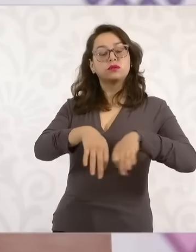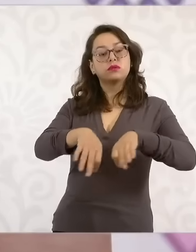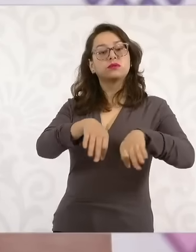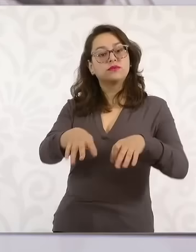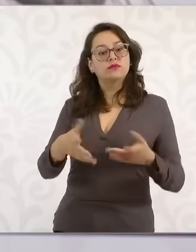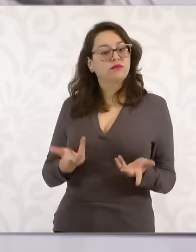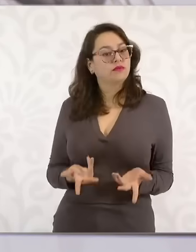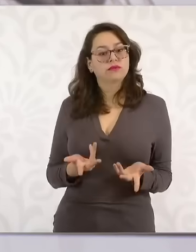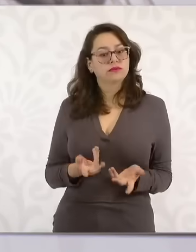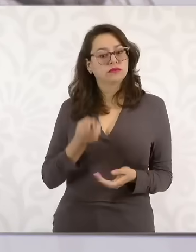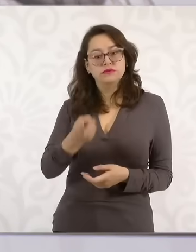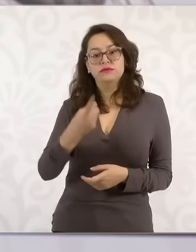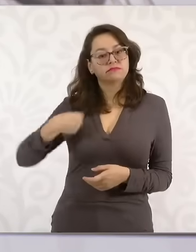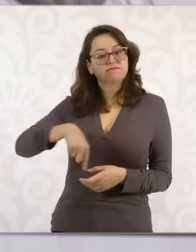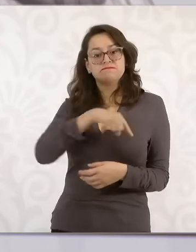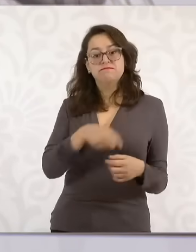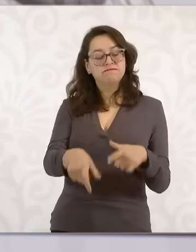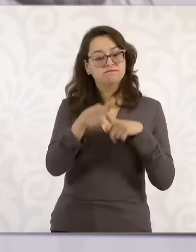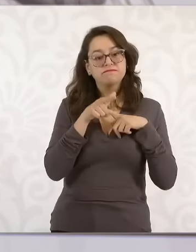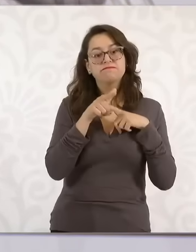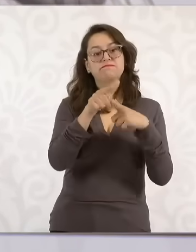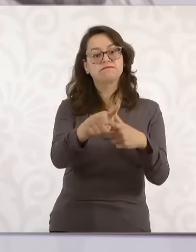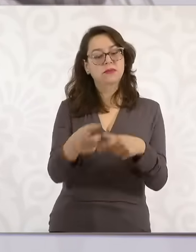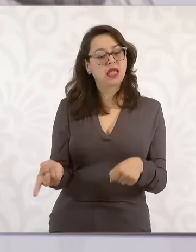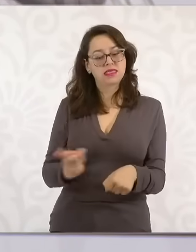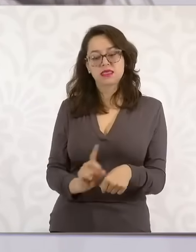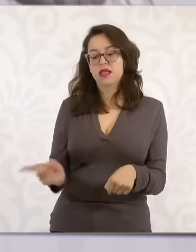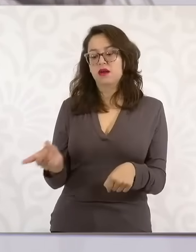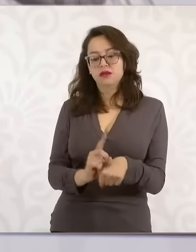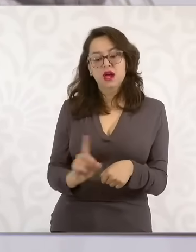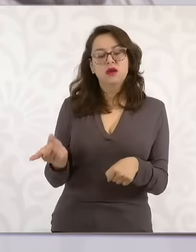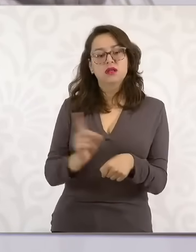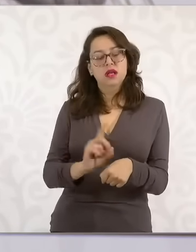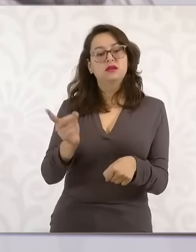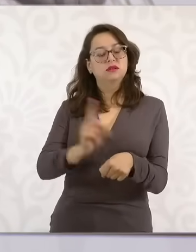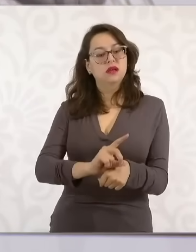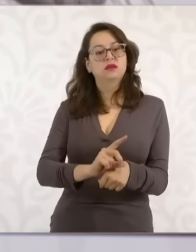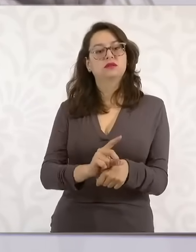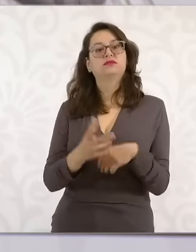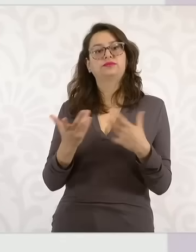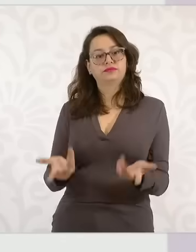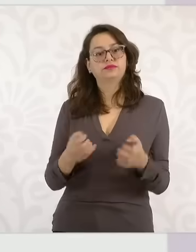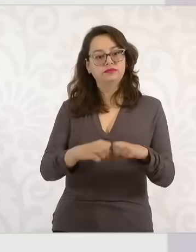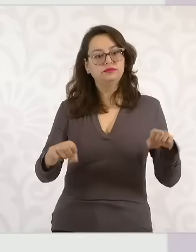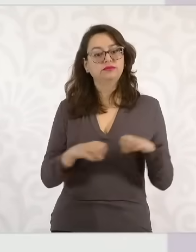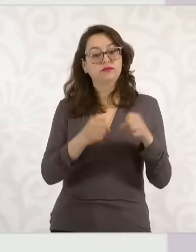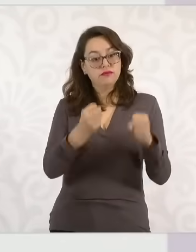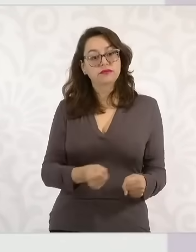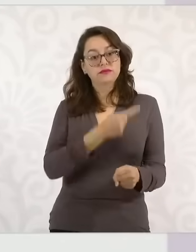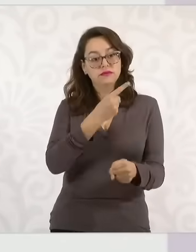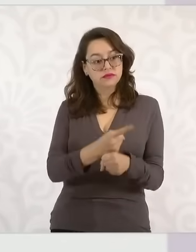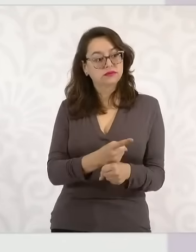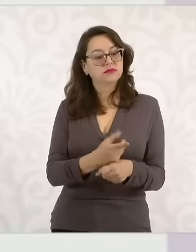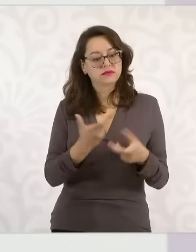y vamos a seguir así. Eso es una tarea de todos los días atendemos el Gabinete de Seguridad, ahora vamos a